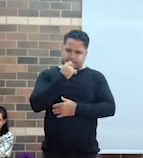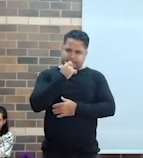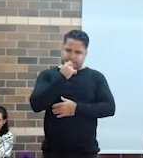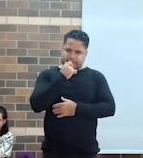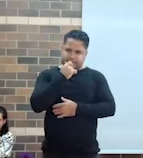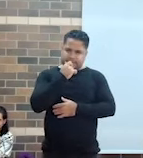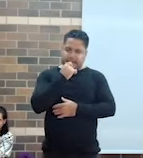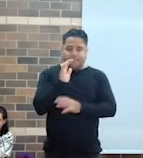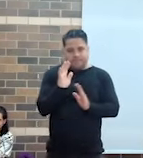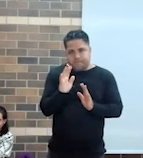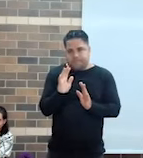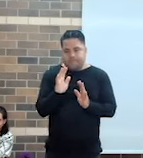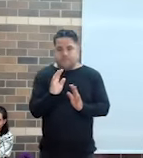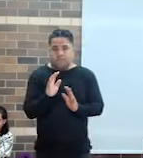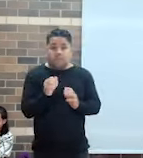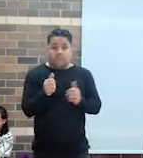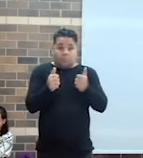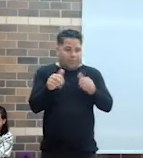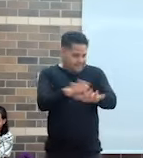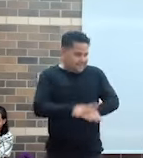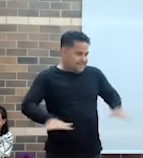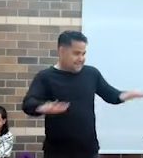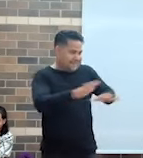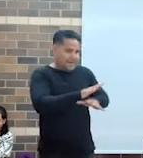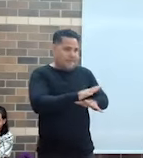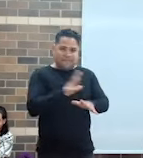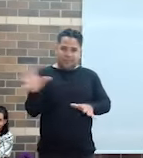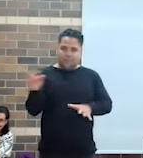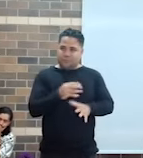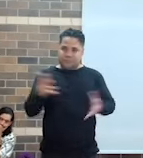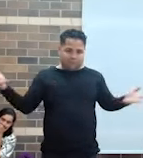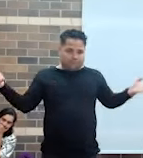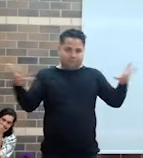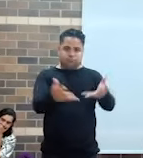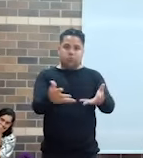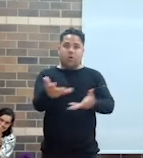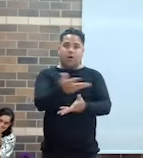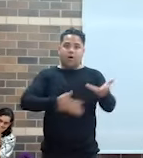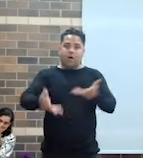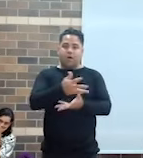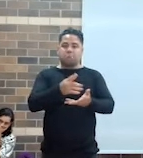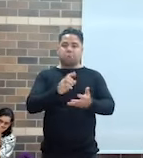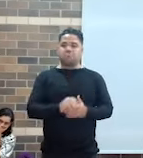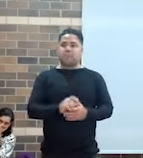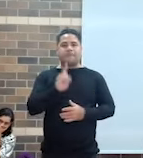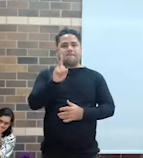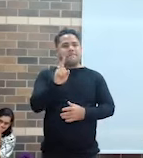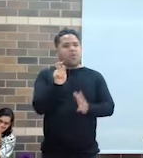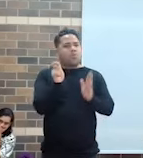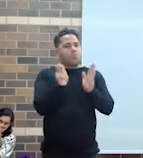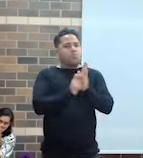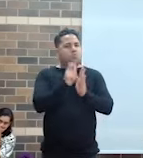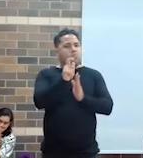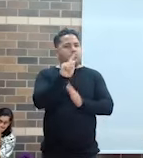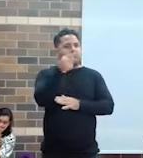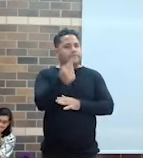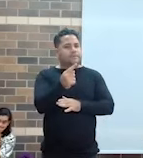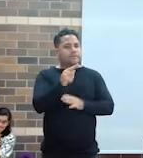Muy bueno que nos sigan brindando estos espacios, me parece muy bien, pero a veces se nota un detalle muy específico de parte de la comunidad